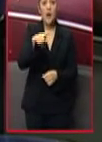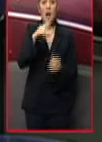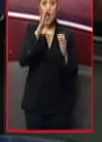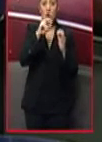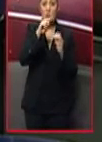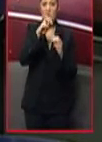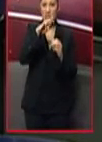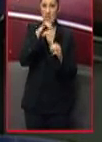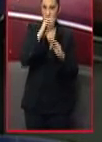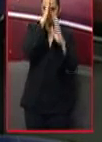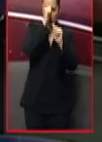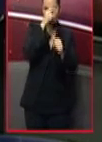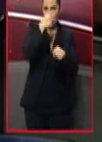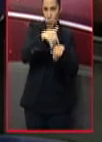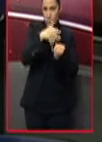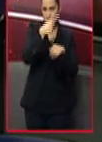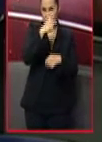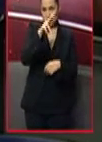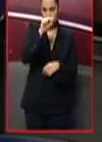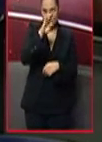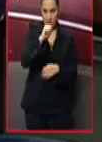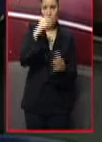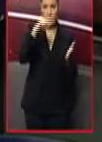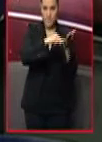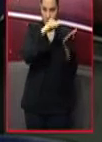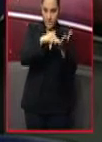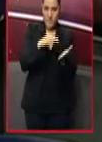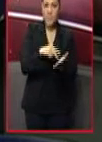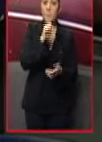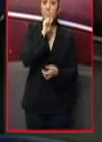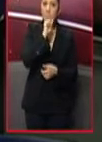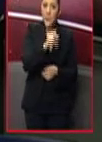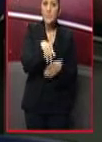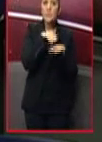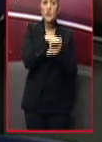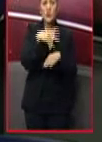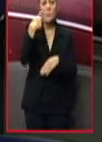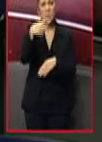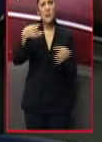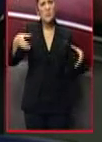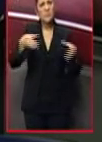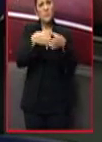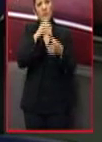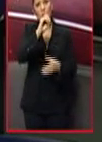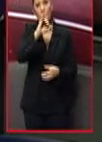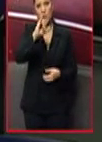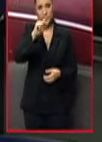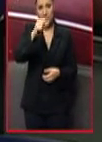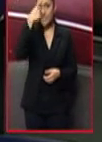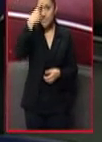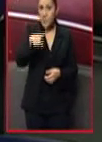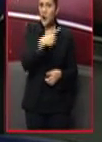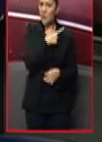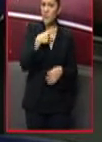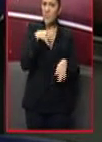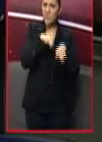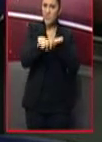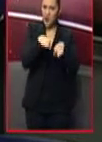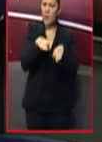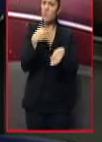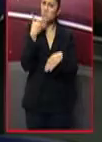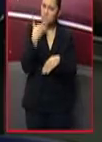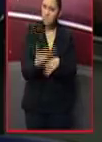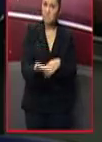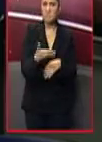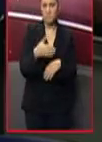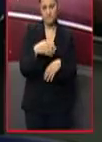189 y la Recomendación 201 de la Organización Internacional del Trabajo sobre el trabajo decente para los trabajadores domésticos. El